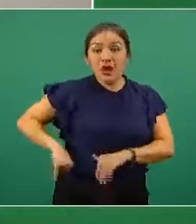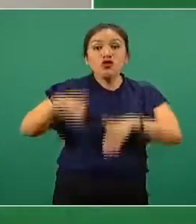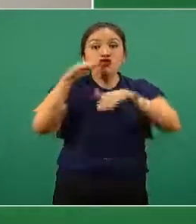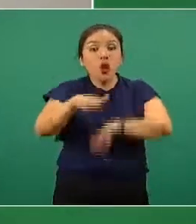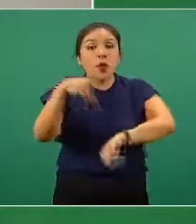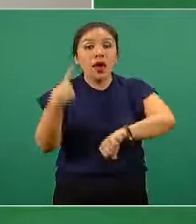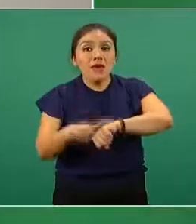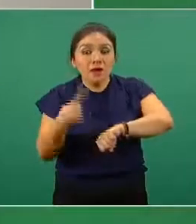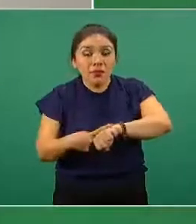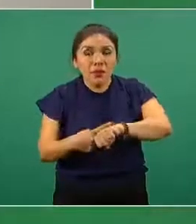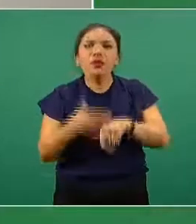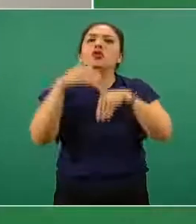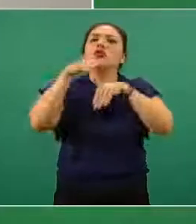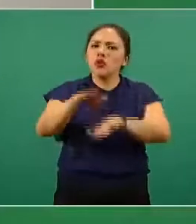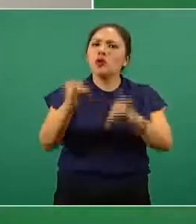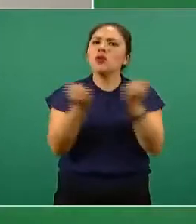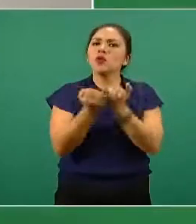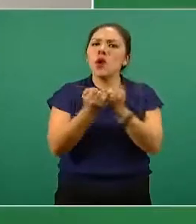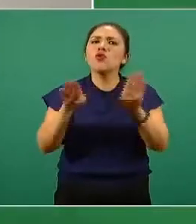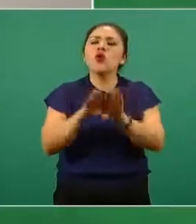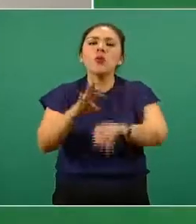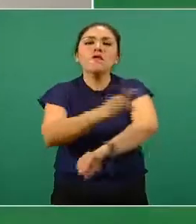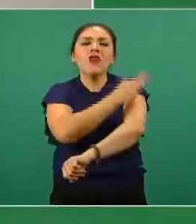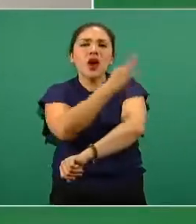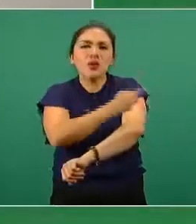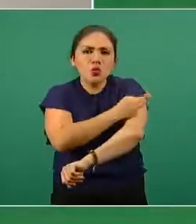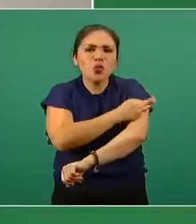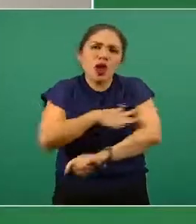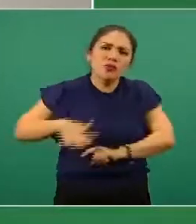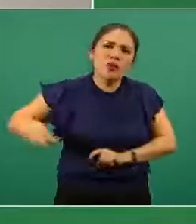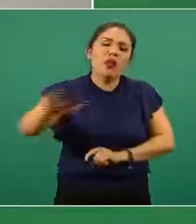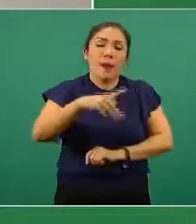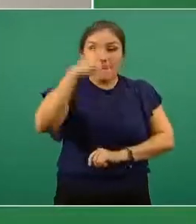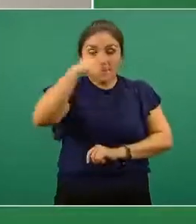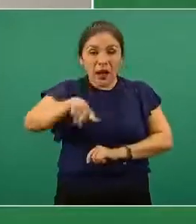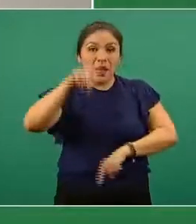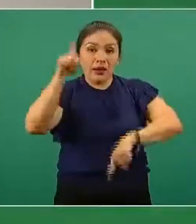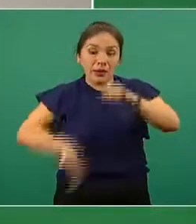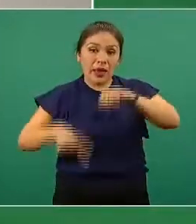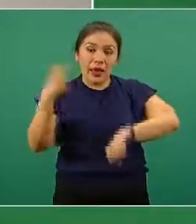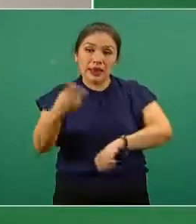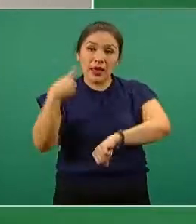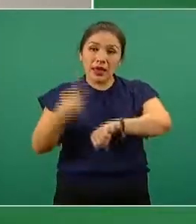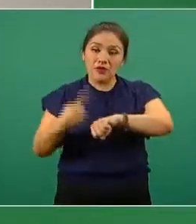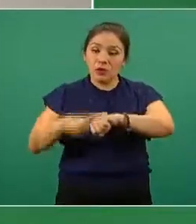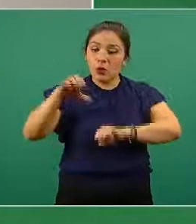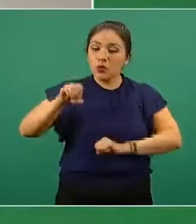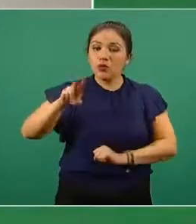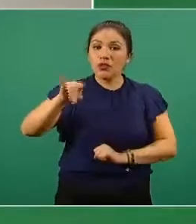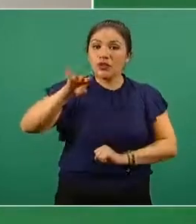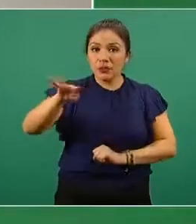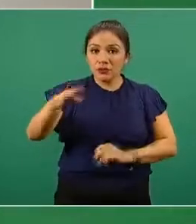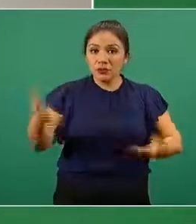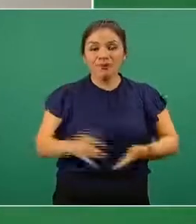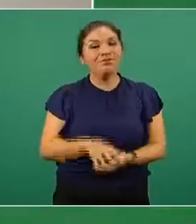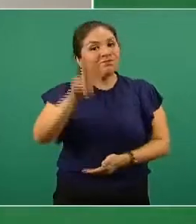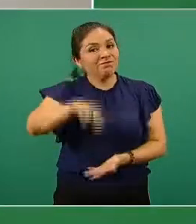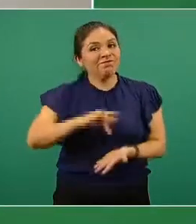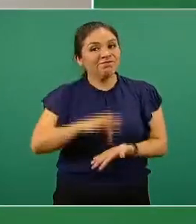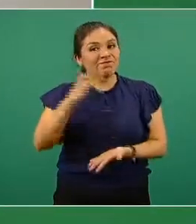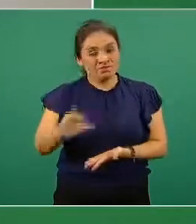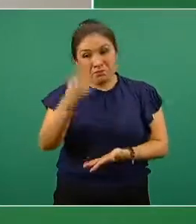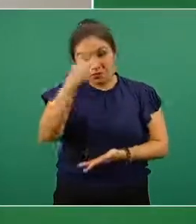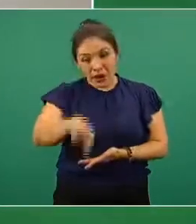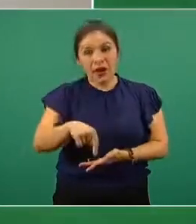la enfermedad y sobre la vacuna y la vacunación contra la COVID-19. Pues muchísimas